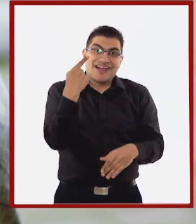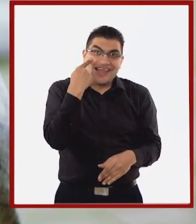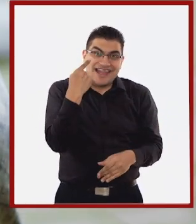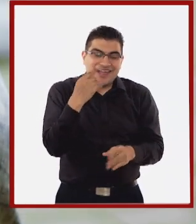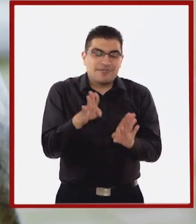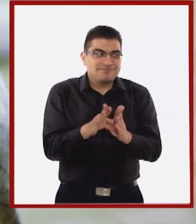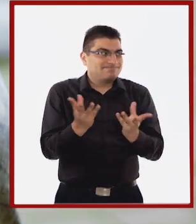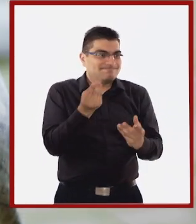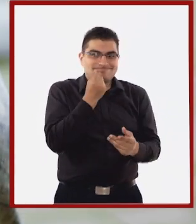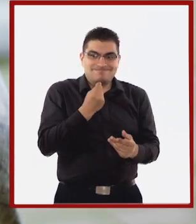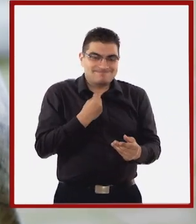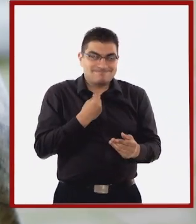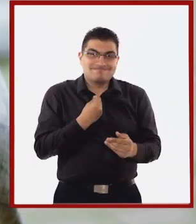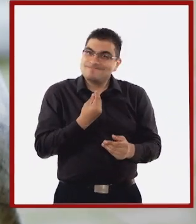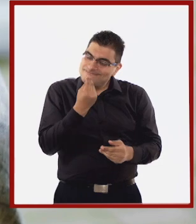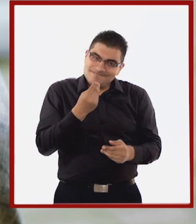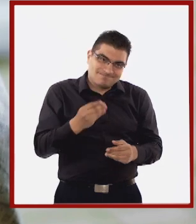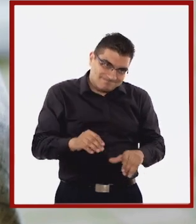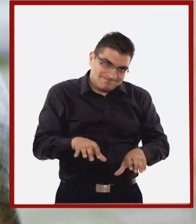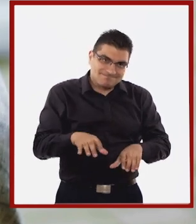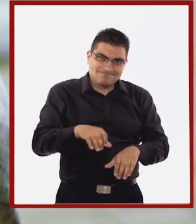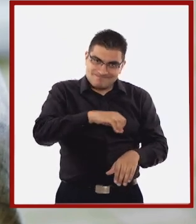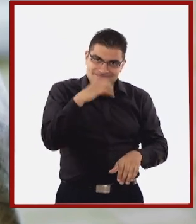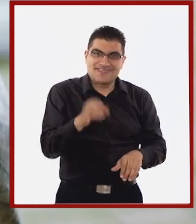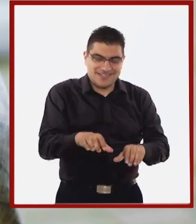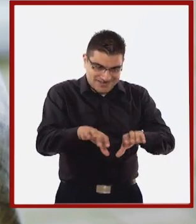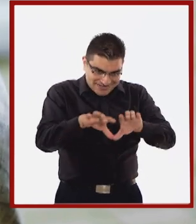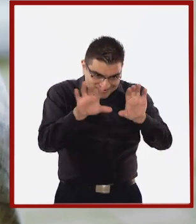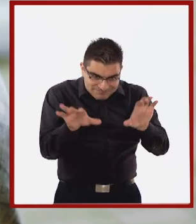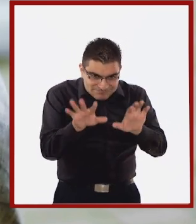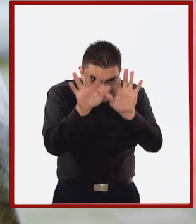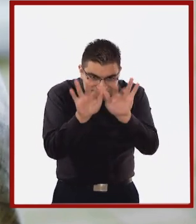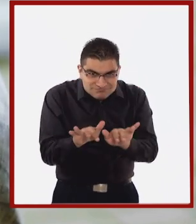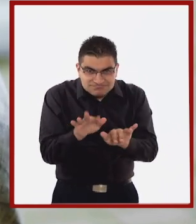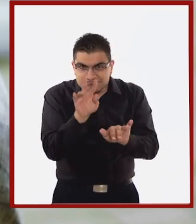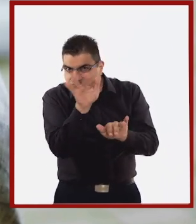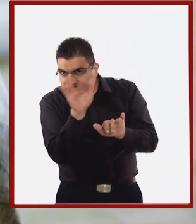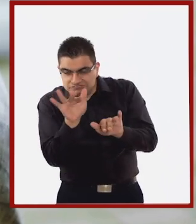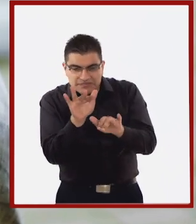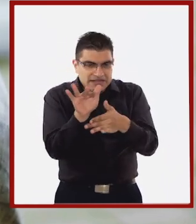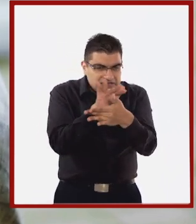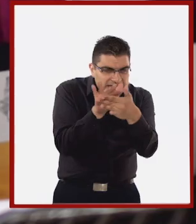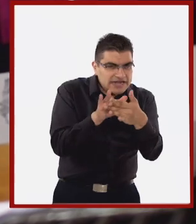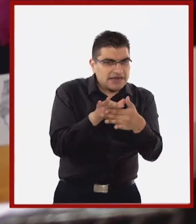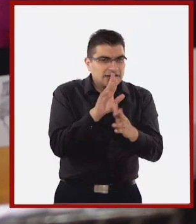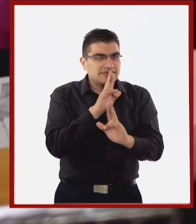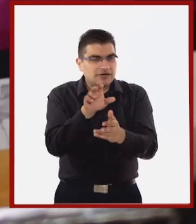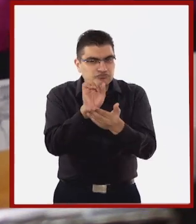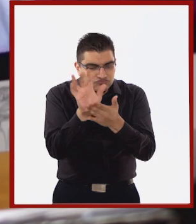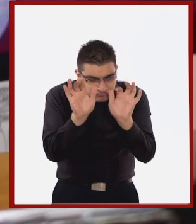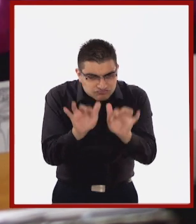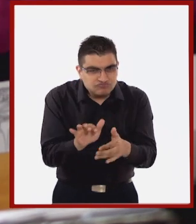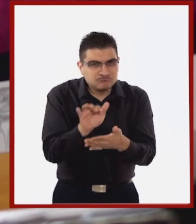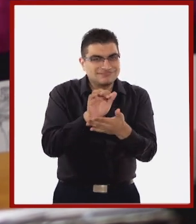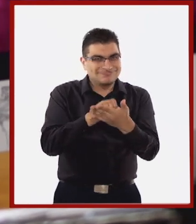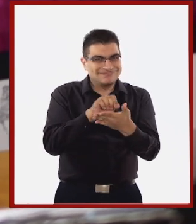visto quizá obligada a leer, pero en esta obligación ha encontrado nuevas